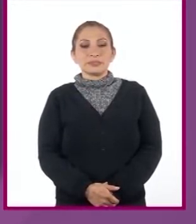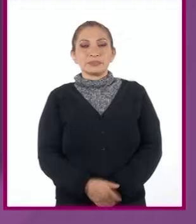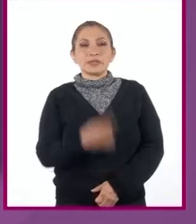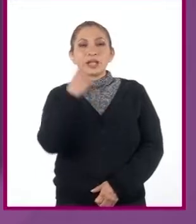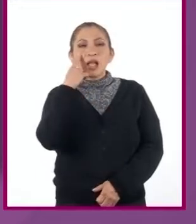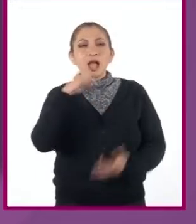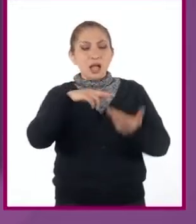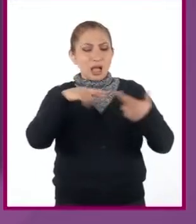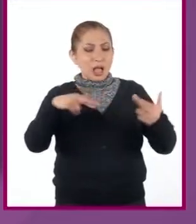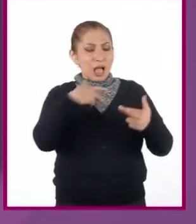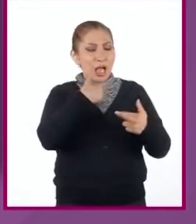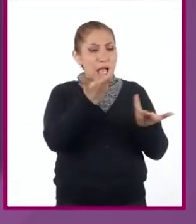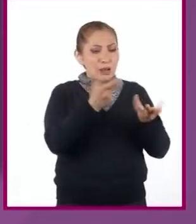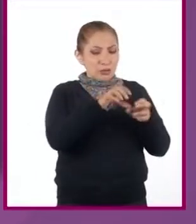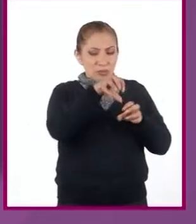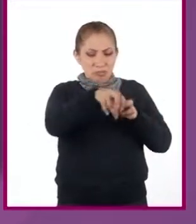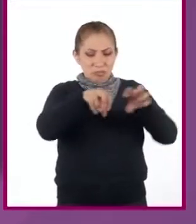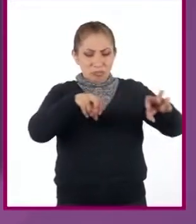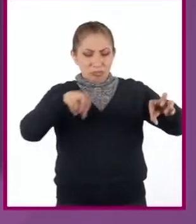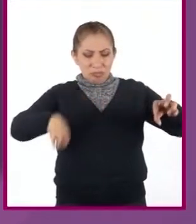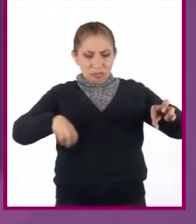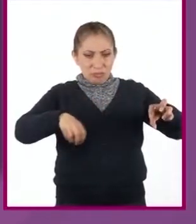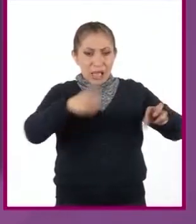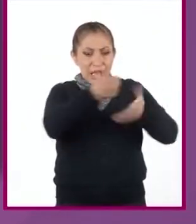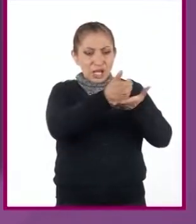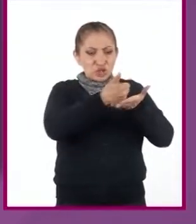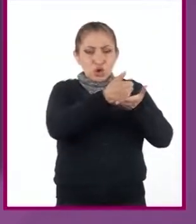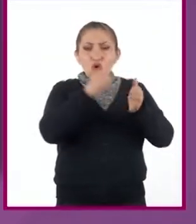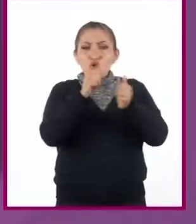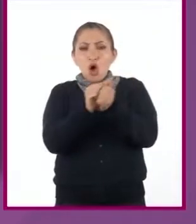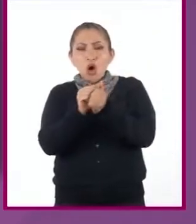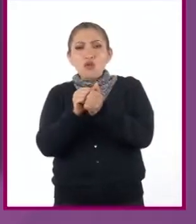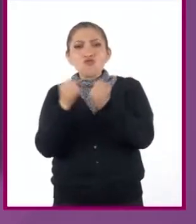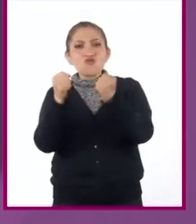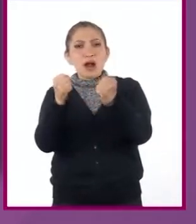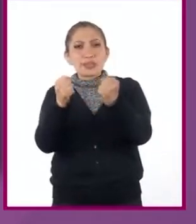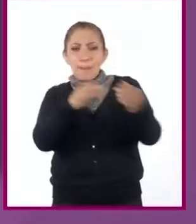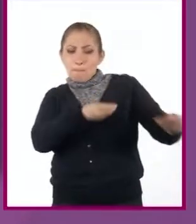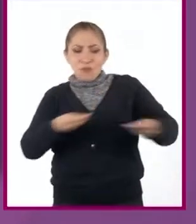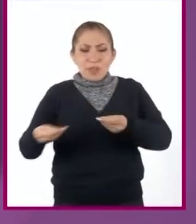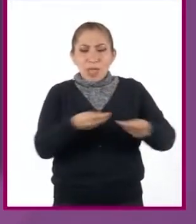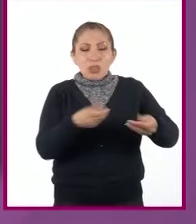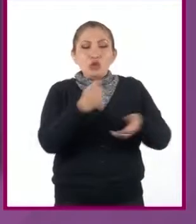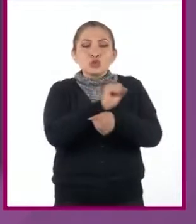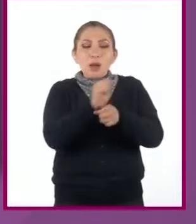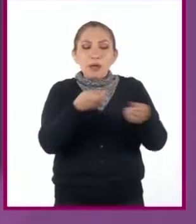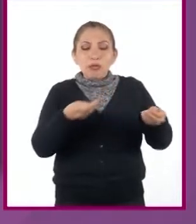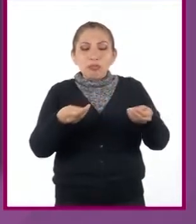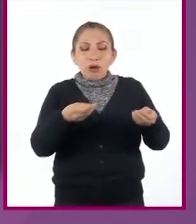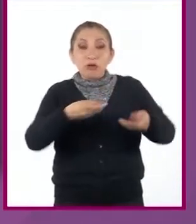¿Qué relación tiene la dispersión de las canicas azules con la intensidad del movimiento de las blancas?